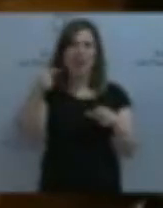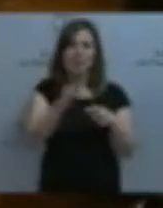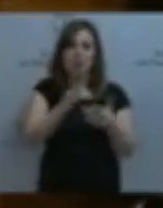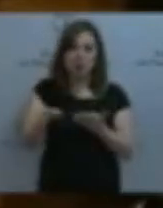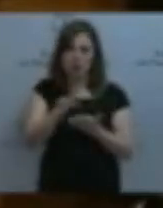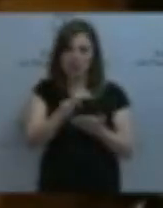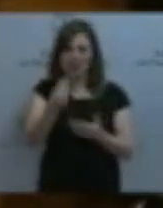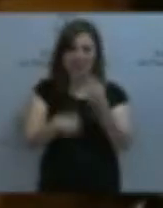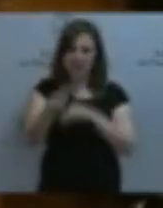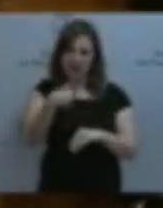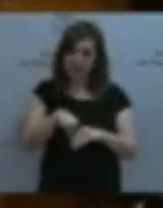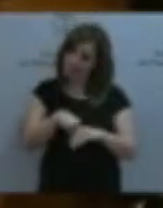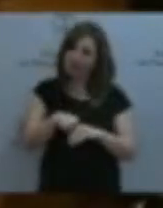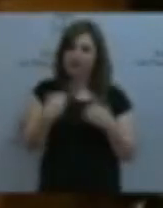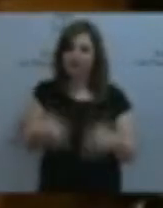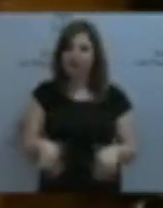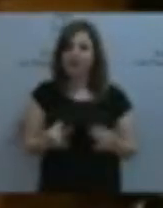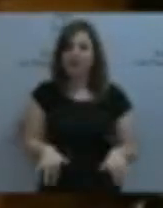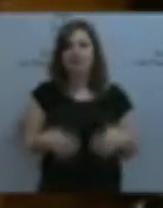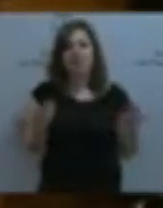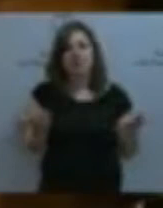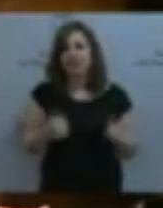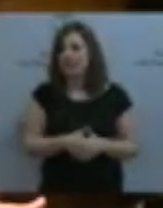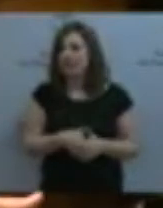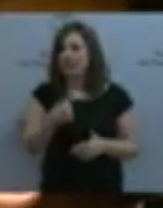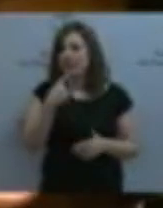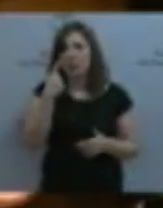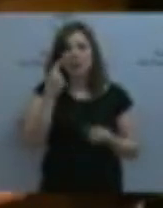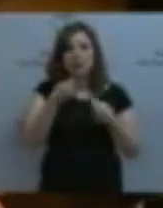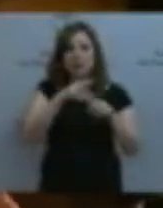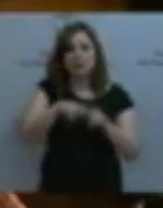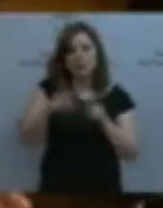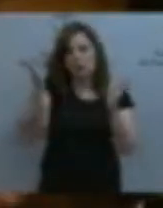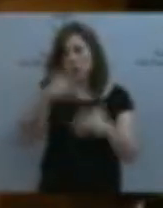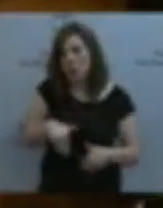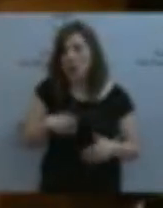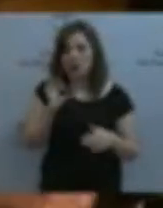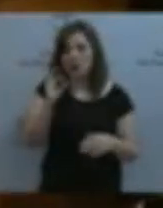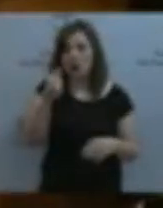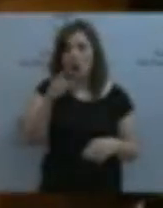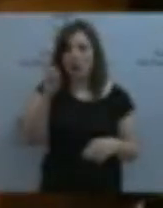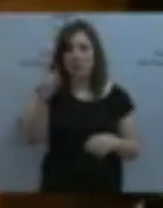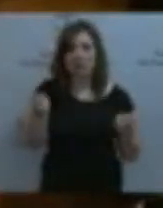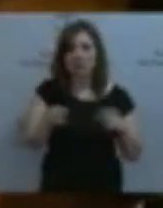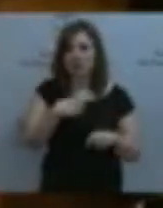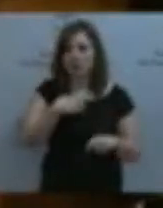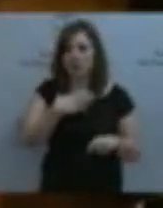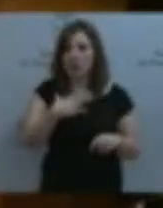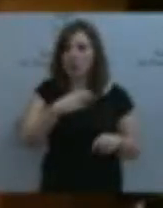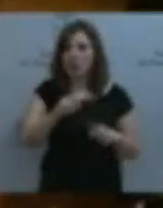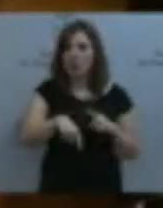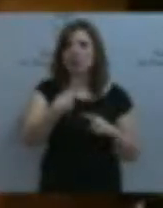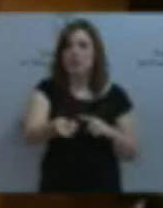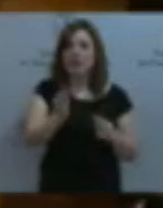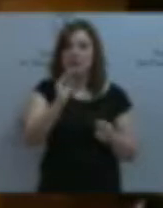pues ¿será que no hubo inspección de sanidad en el Consejo de Administración de Sogepsa y no se les pudo cerrar? Habrá que llamar la próxima vez a ver si hay